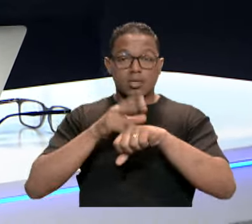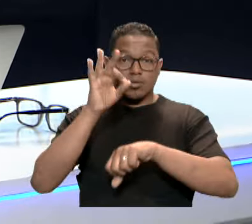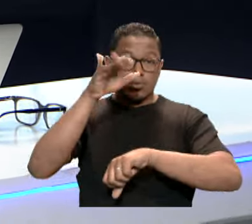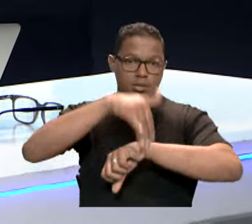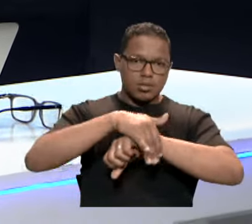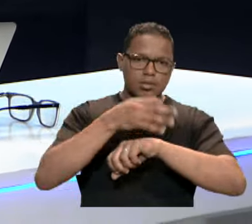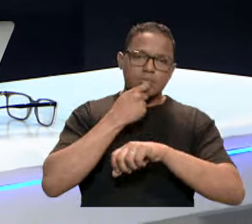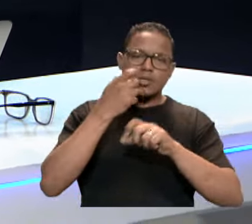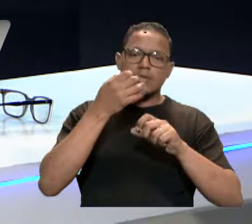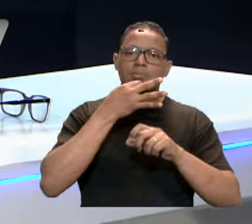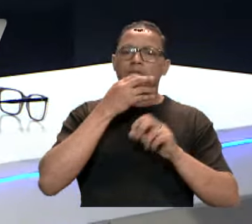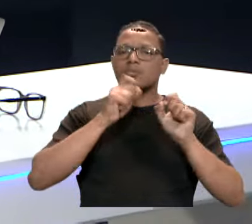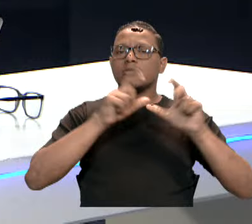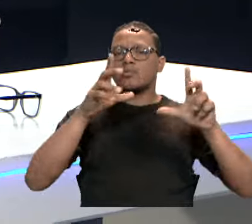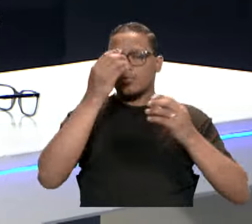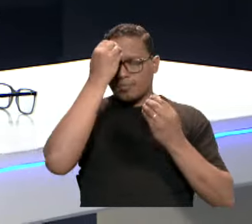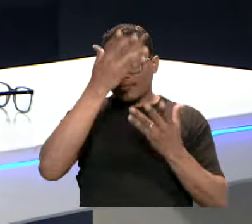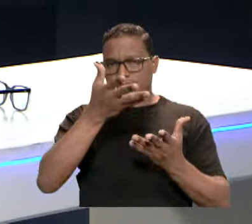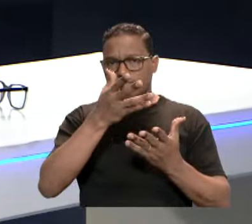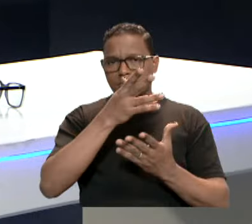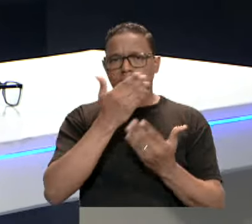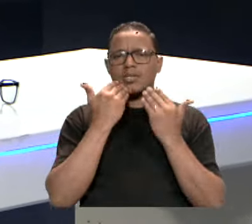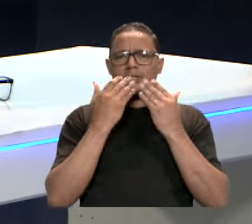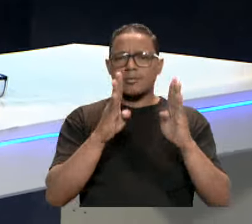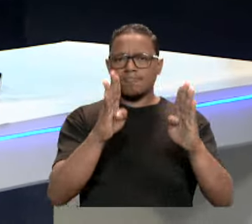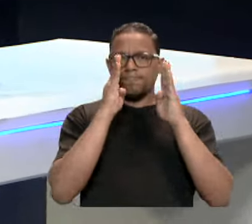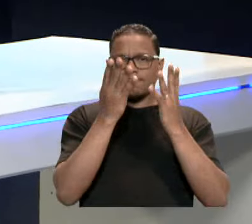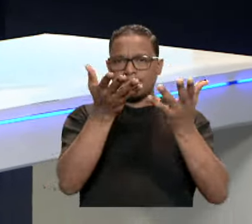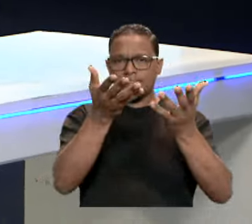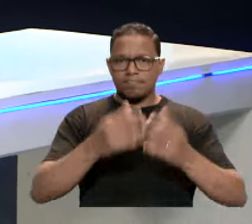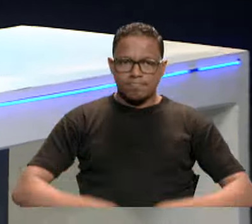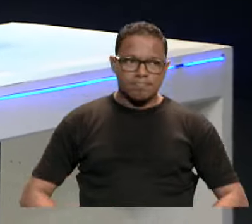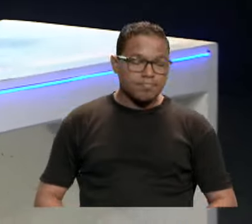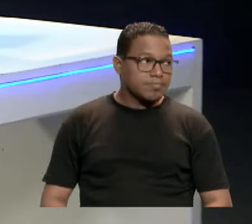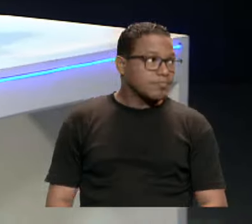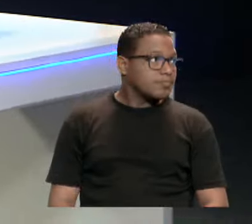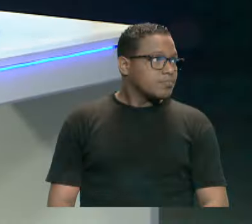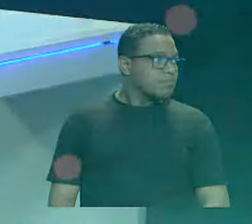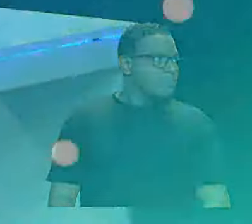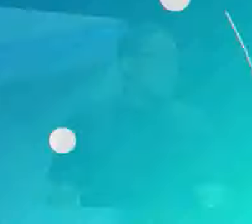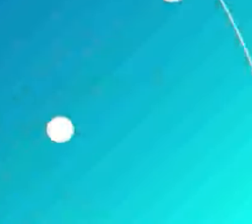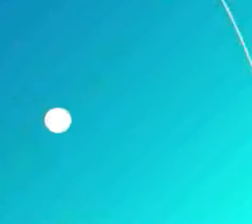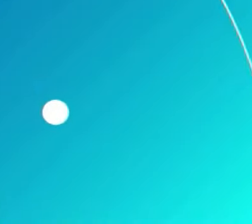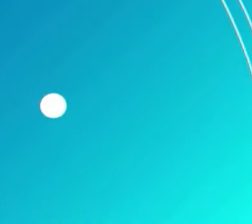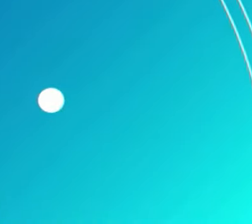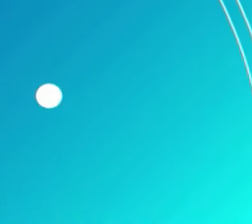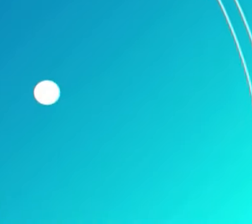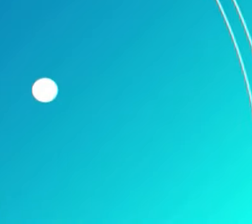Son nuestras próximas emisiones informativas. Gracias por estar con nosotros.